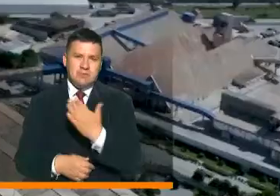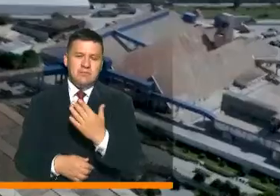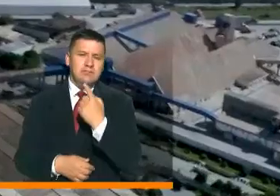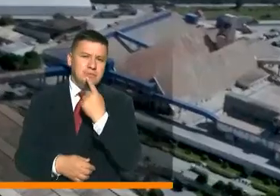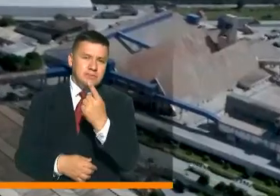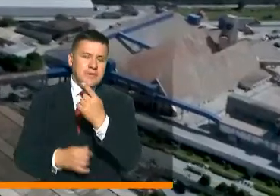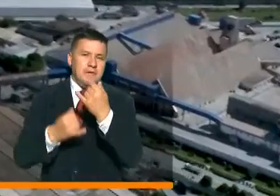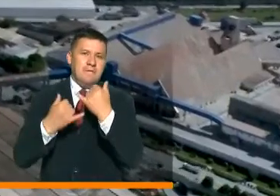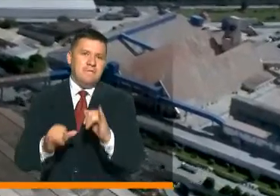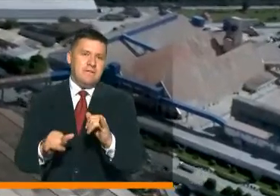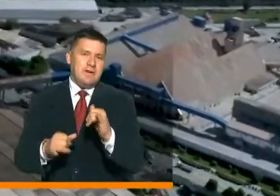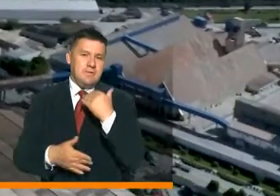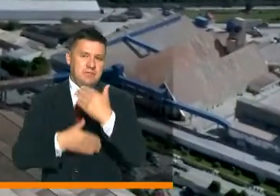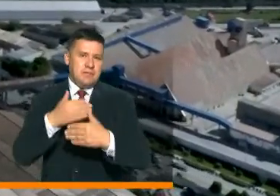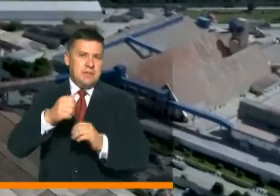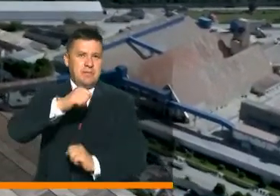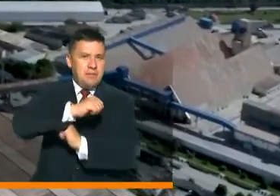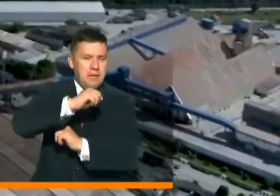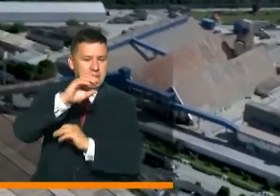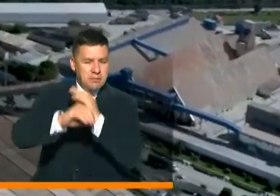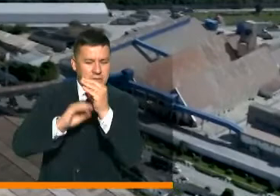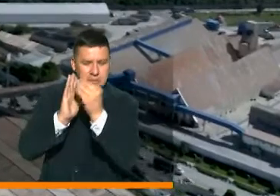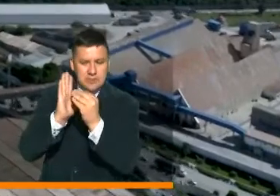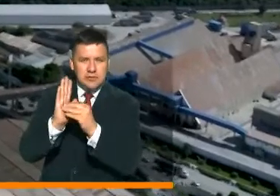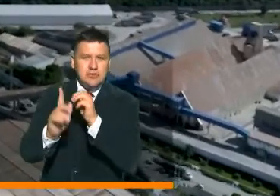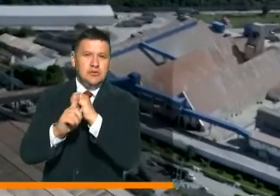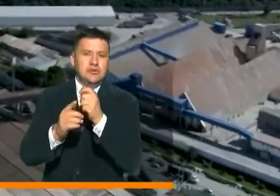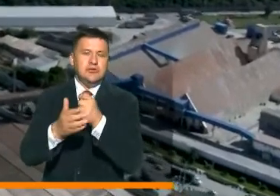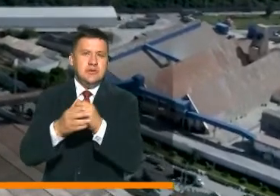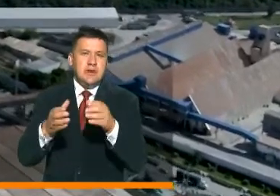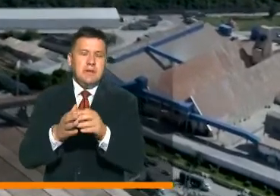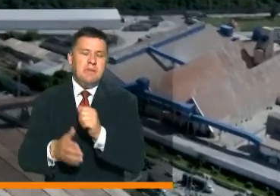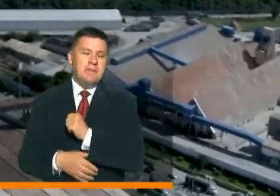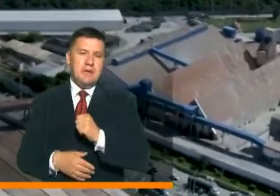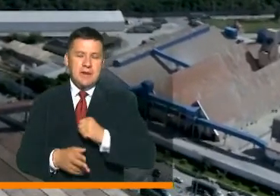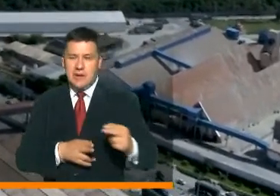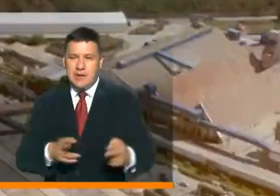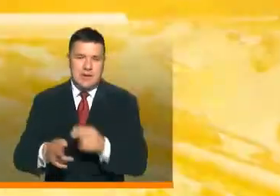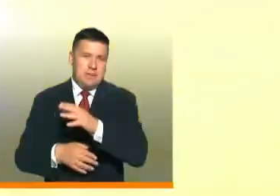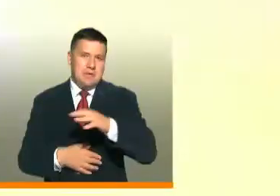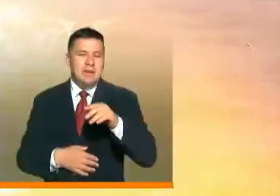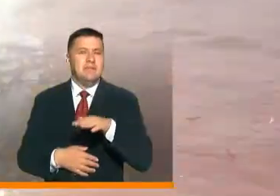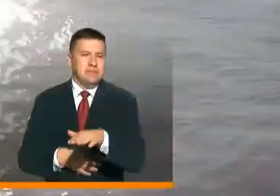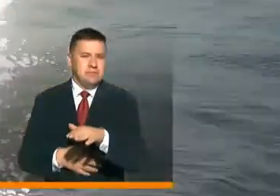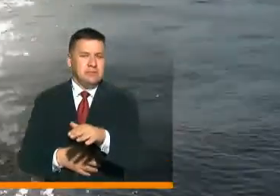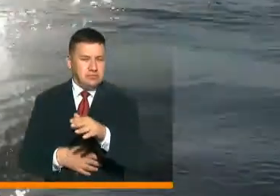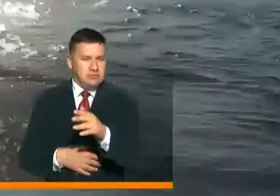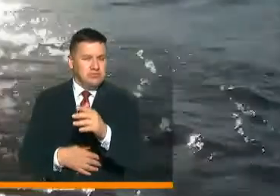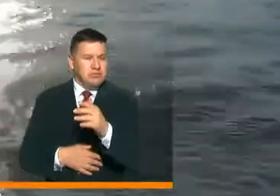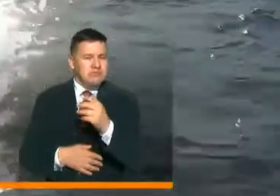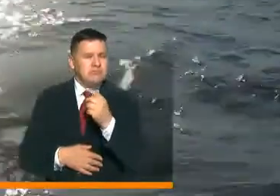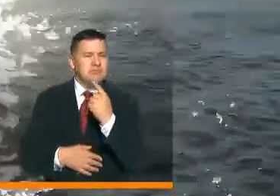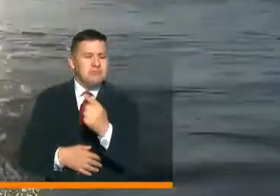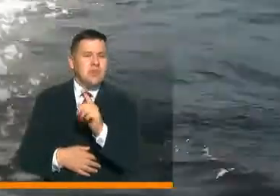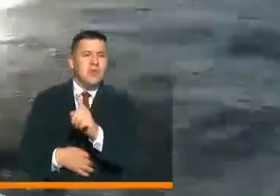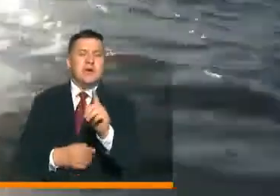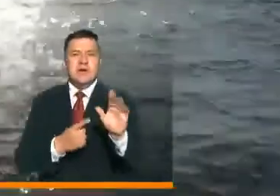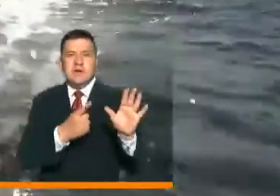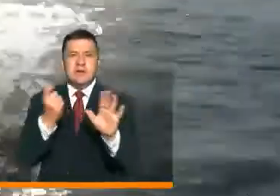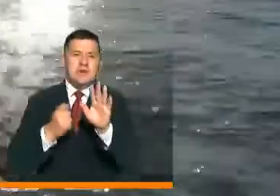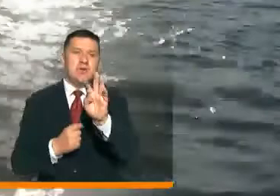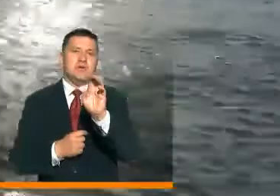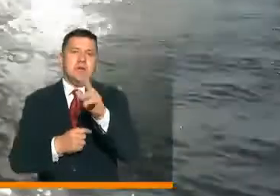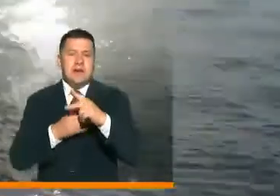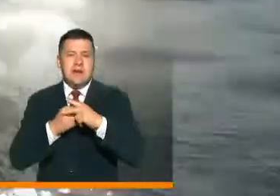anunciar la culminación del proceso de estructuración de la Asociación Público-Privada del Río Magdalena, con la cual se intervendrán